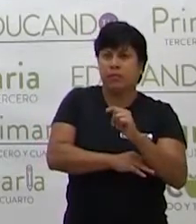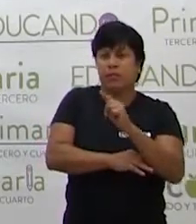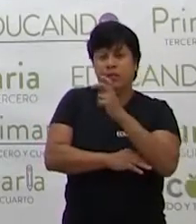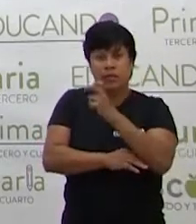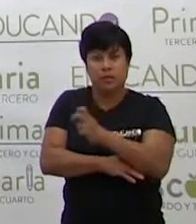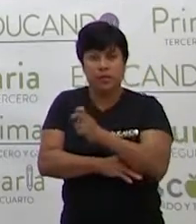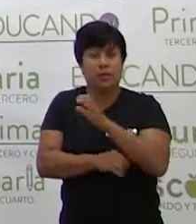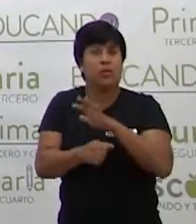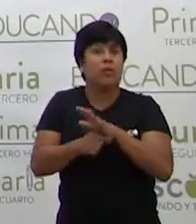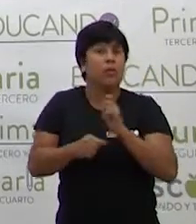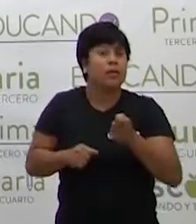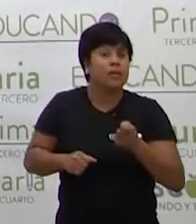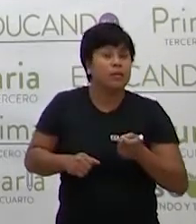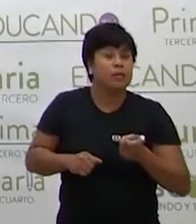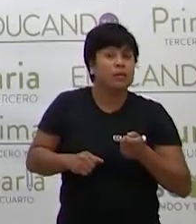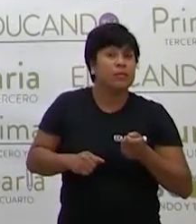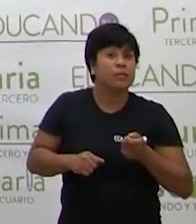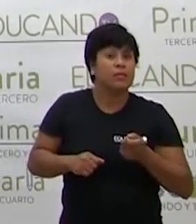2,999. ¿Y aquí es qué número es este?